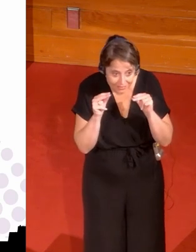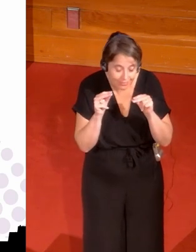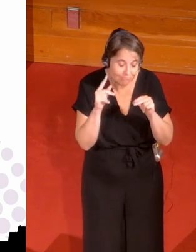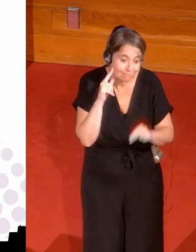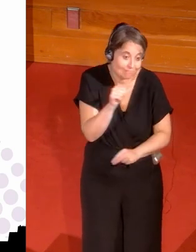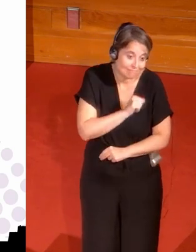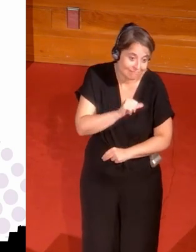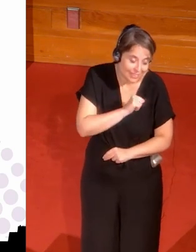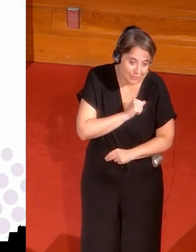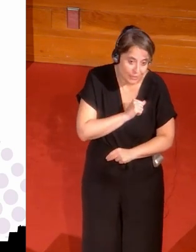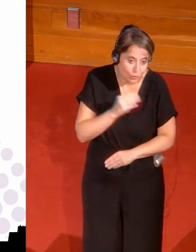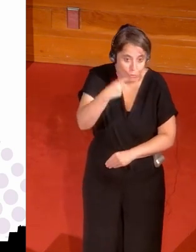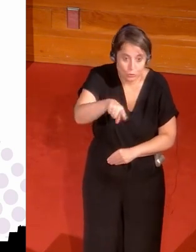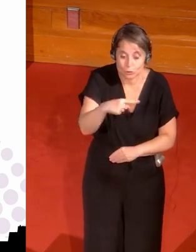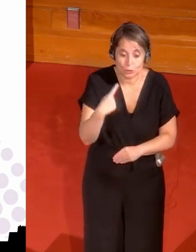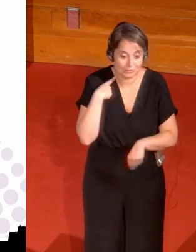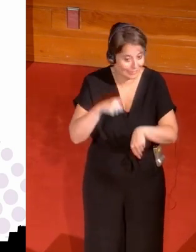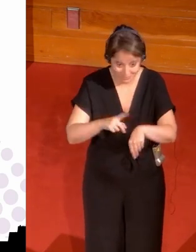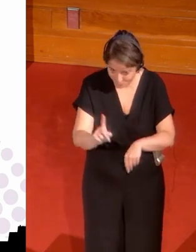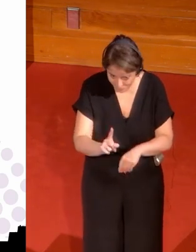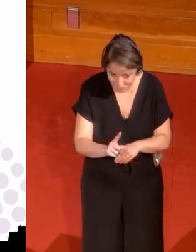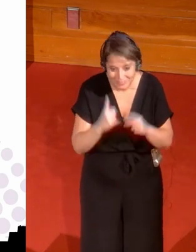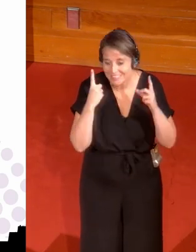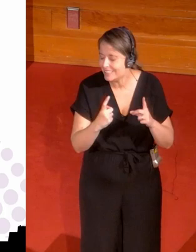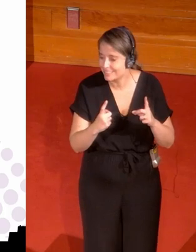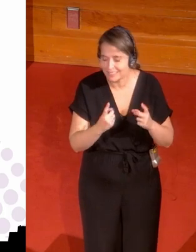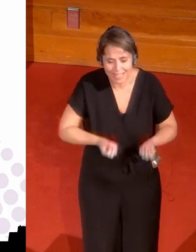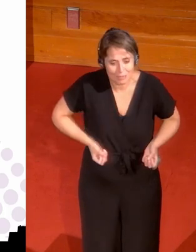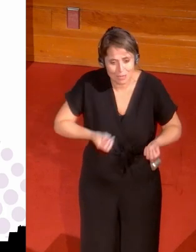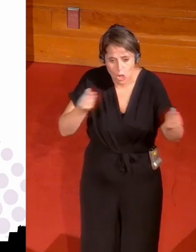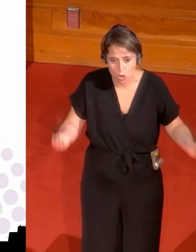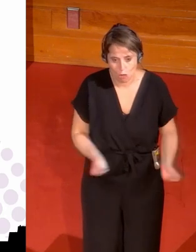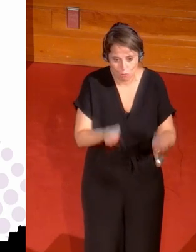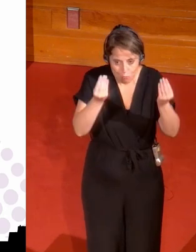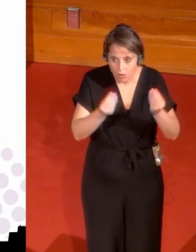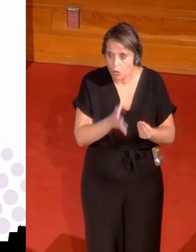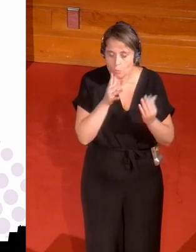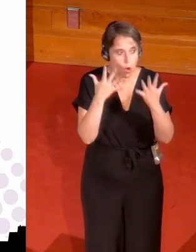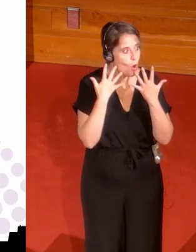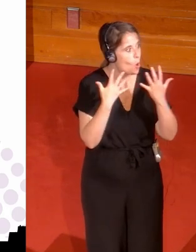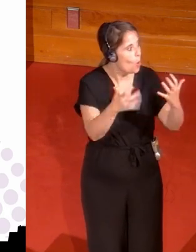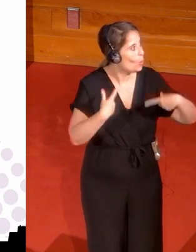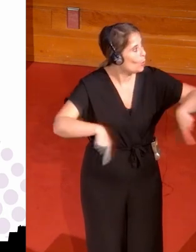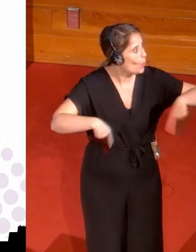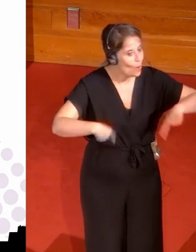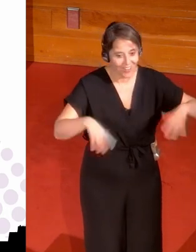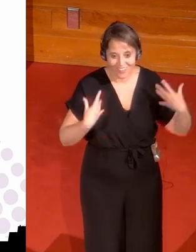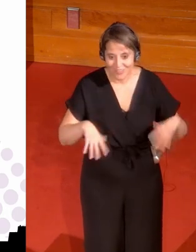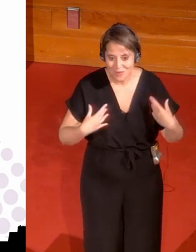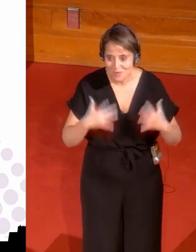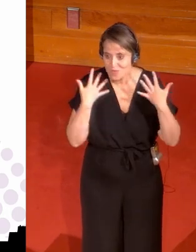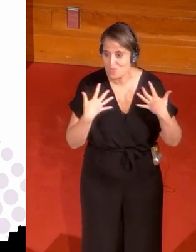pues no crean que han perdido el tiempo voy a intentar hacerlo lo mejor posible porque la verdad es que impresiona desde aquí